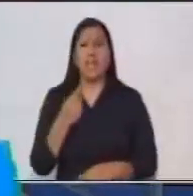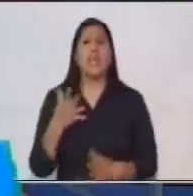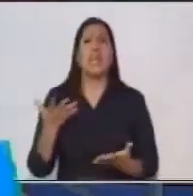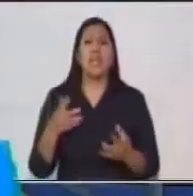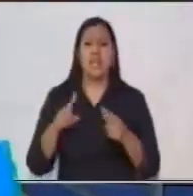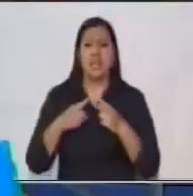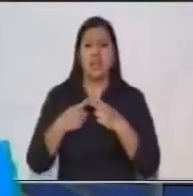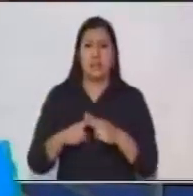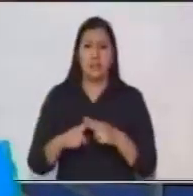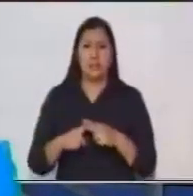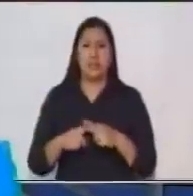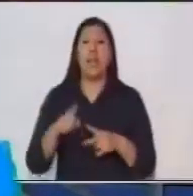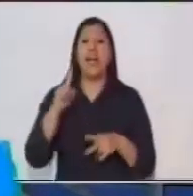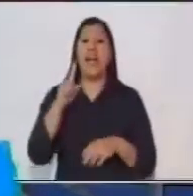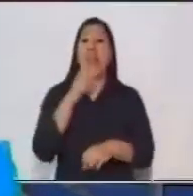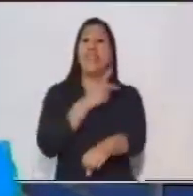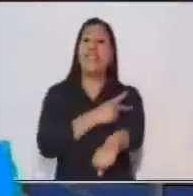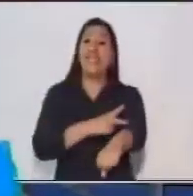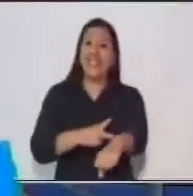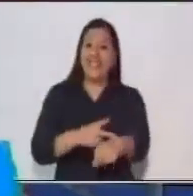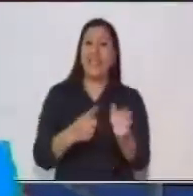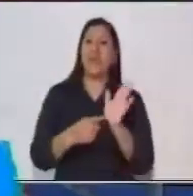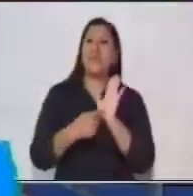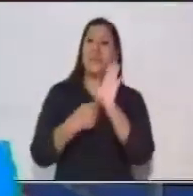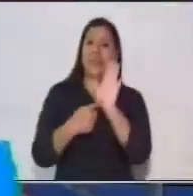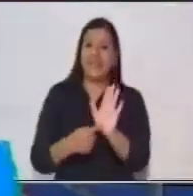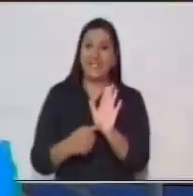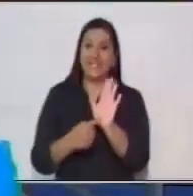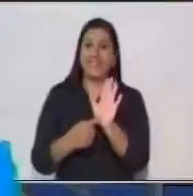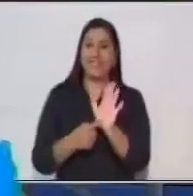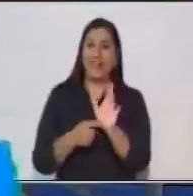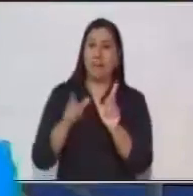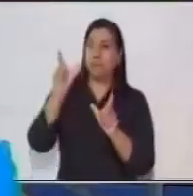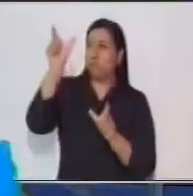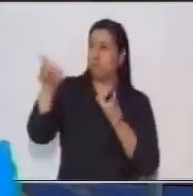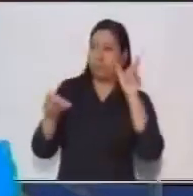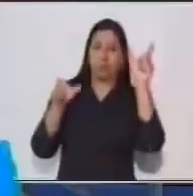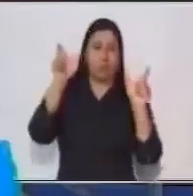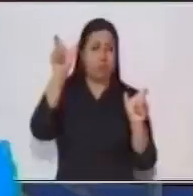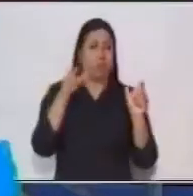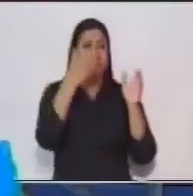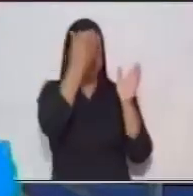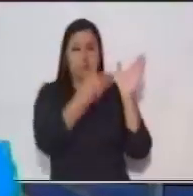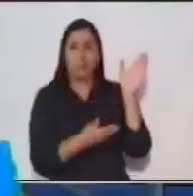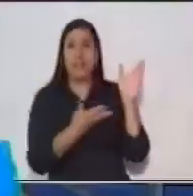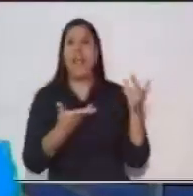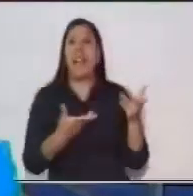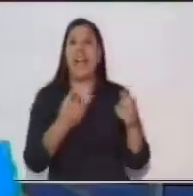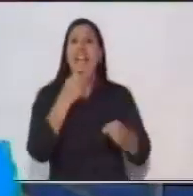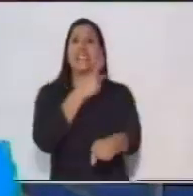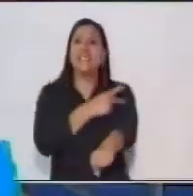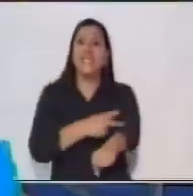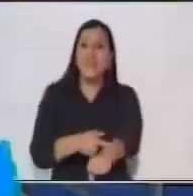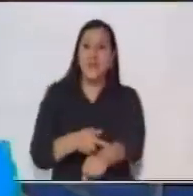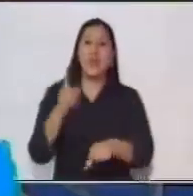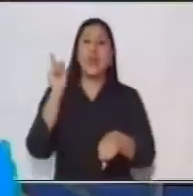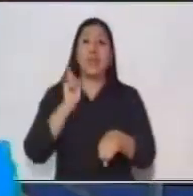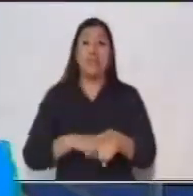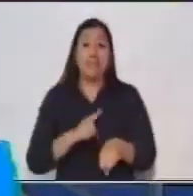el narrador presenta los personajes y la historia, el tiempo y el